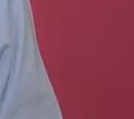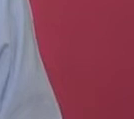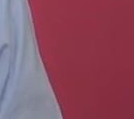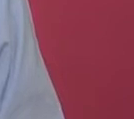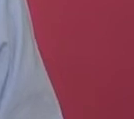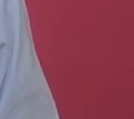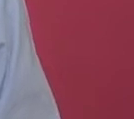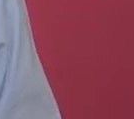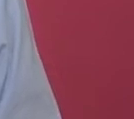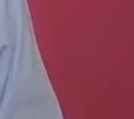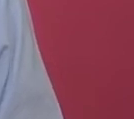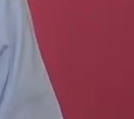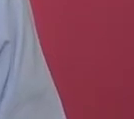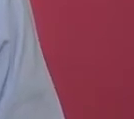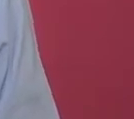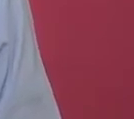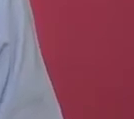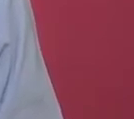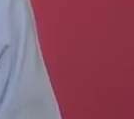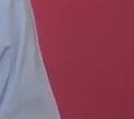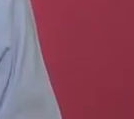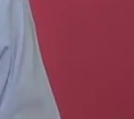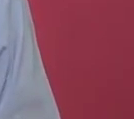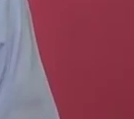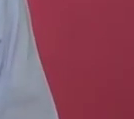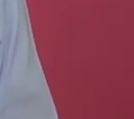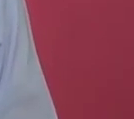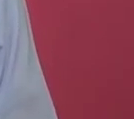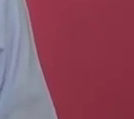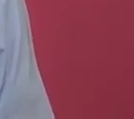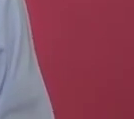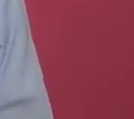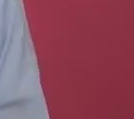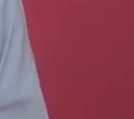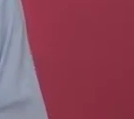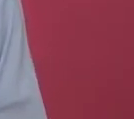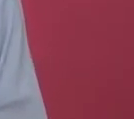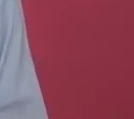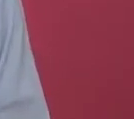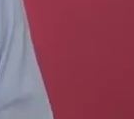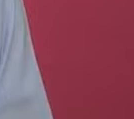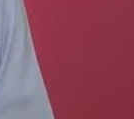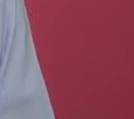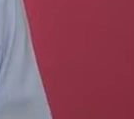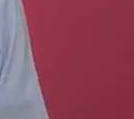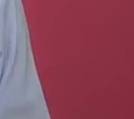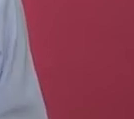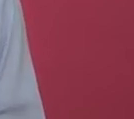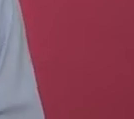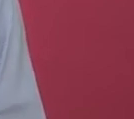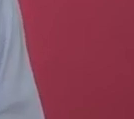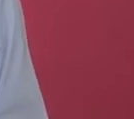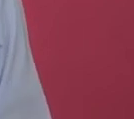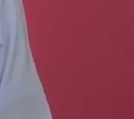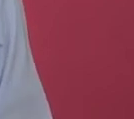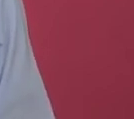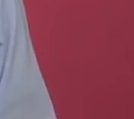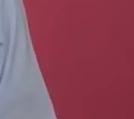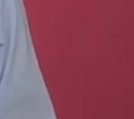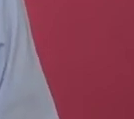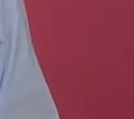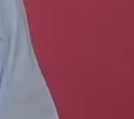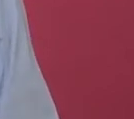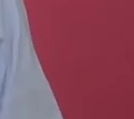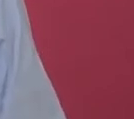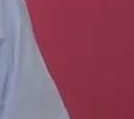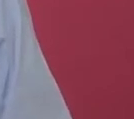firme aquí en la tierra contra todas estas adversidades de la vida, contra todo este desprecio